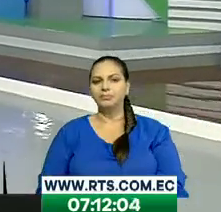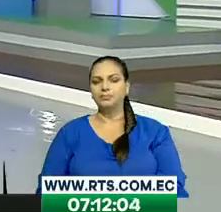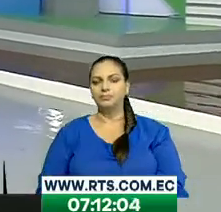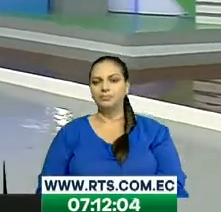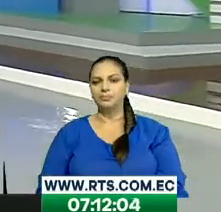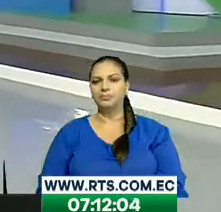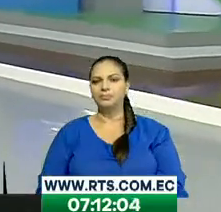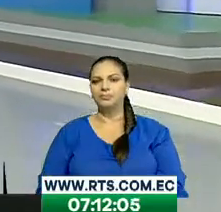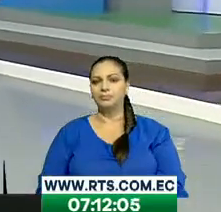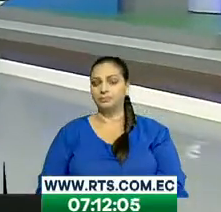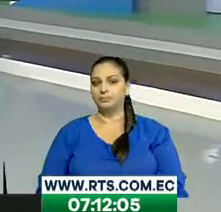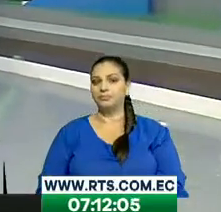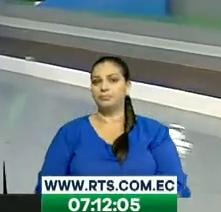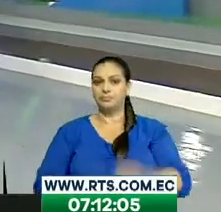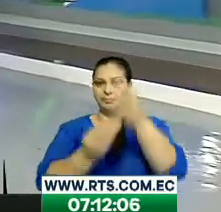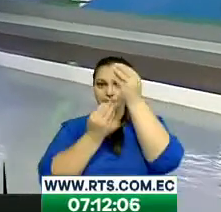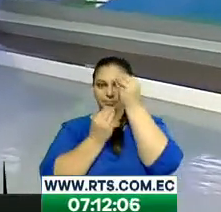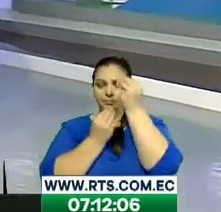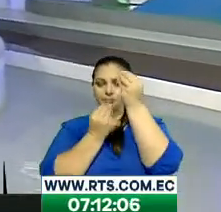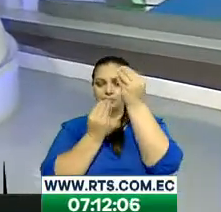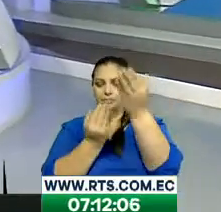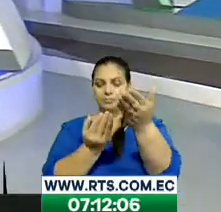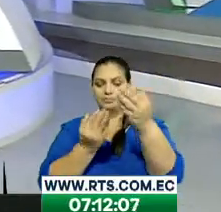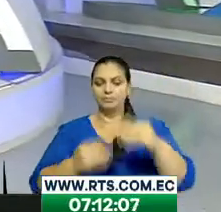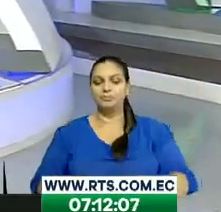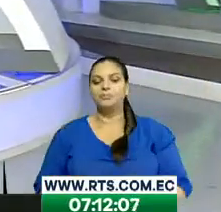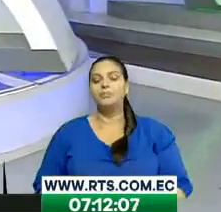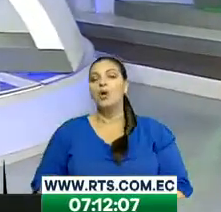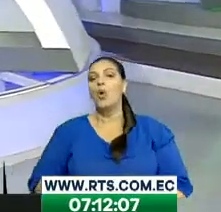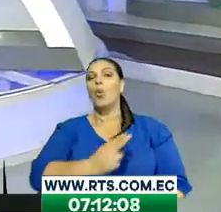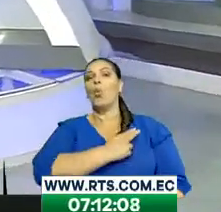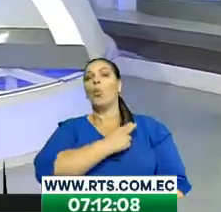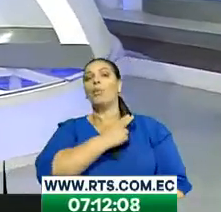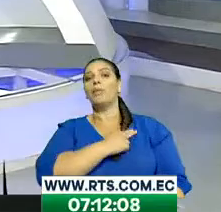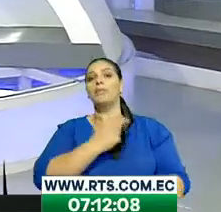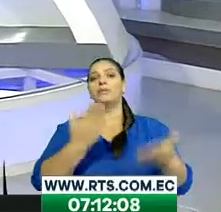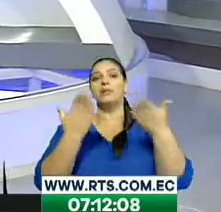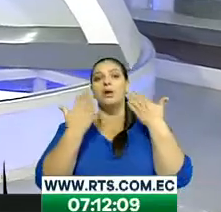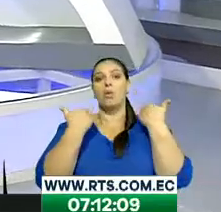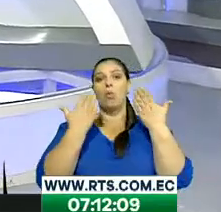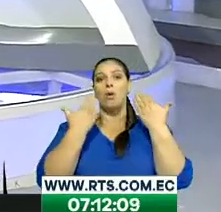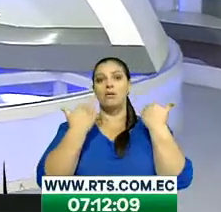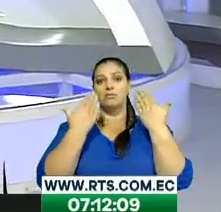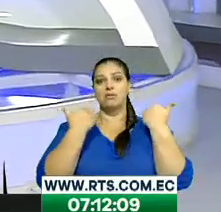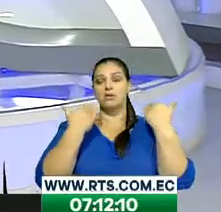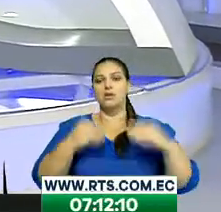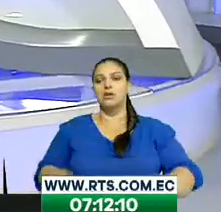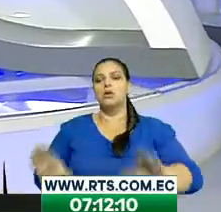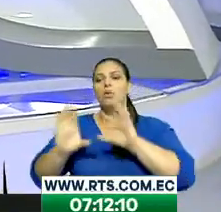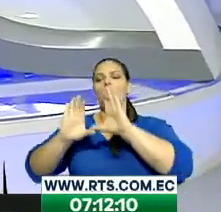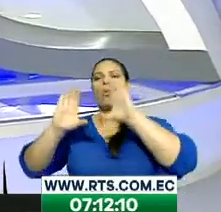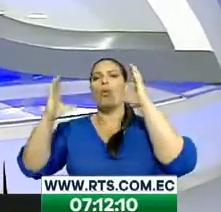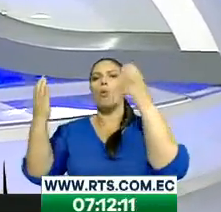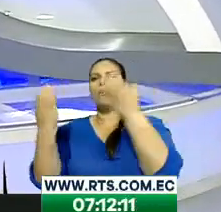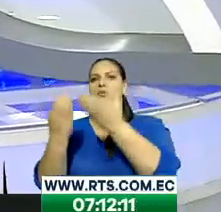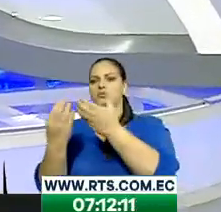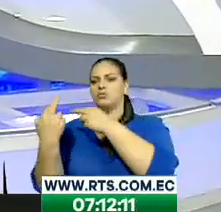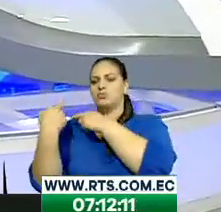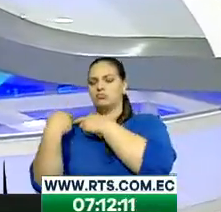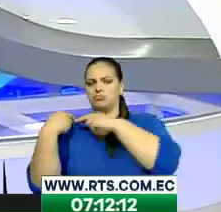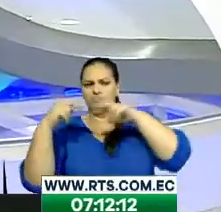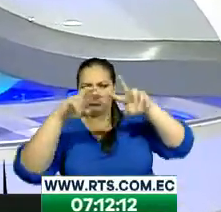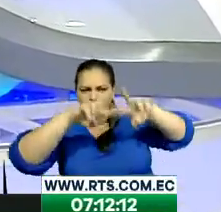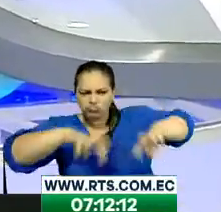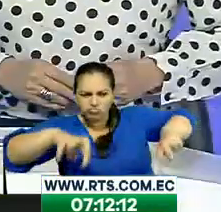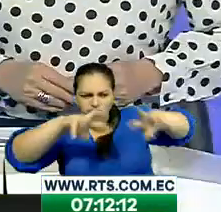que supera los 50 millones de dólares y que aparentemente no habría registro de qué se hizo con ese dinero.